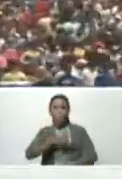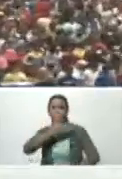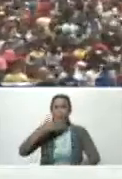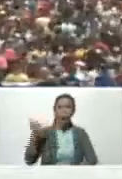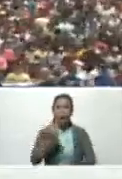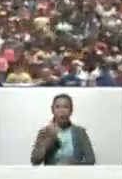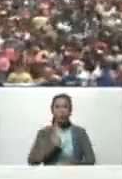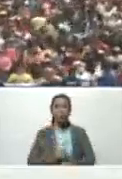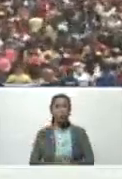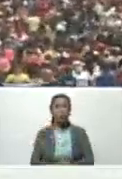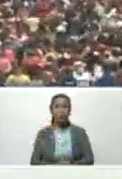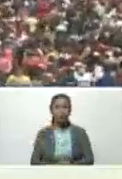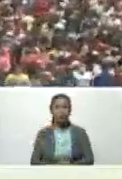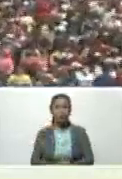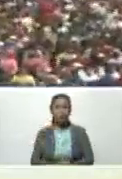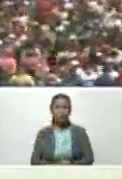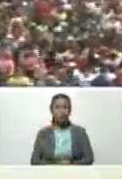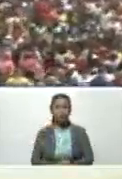mejores.